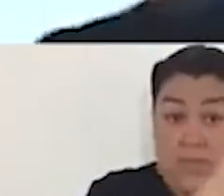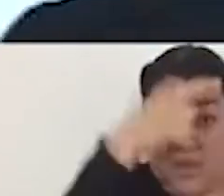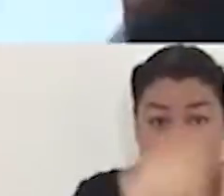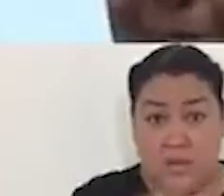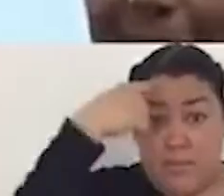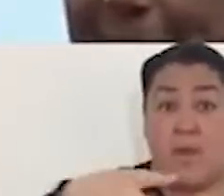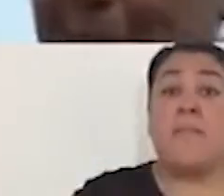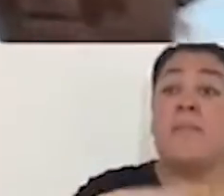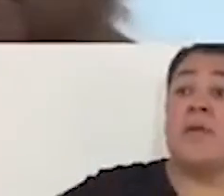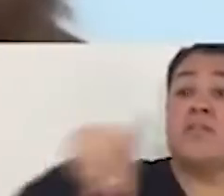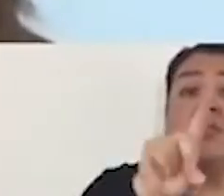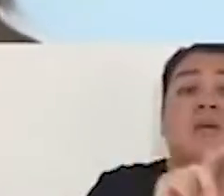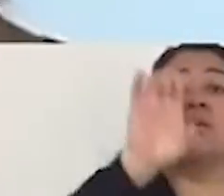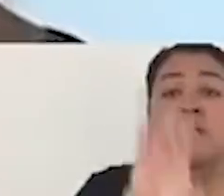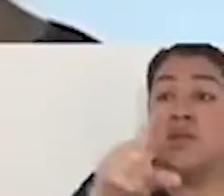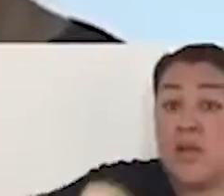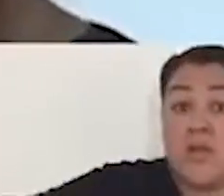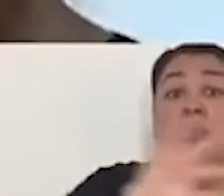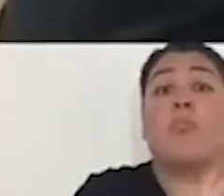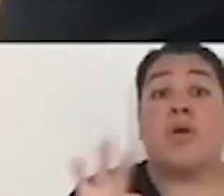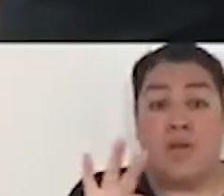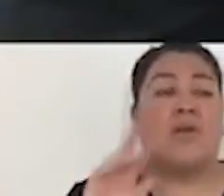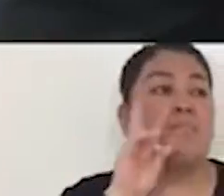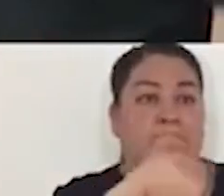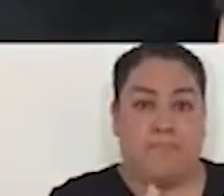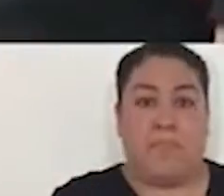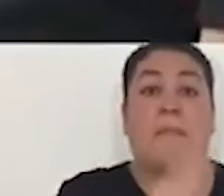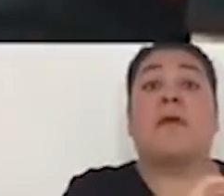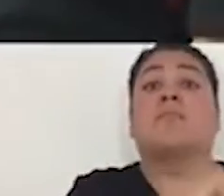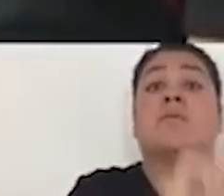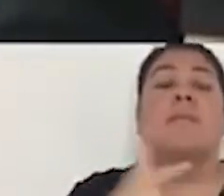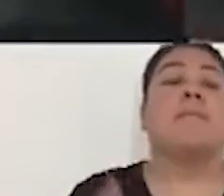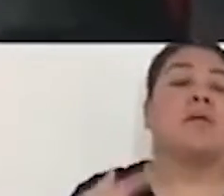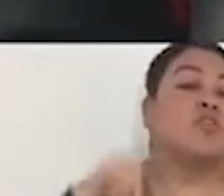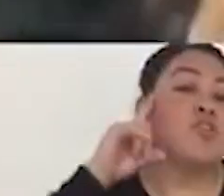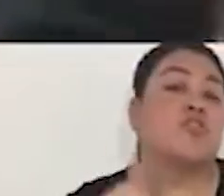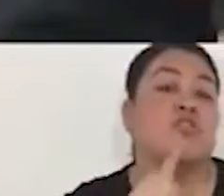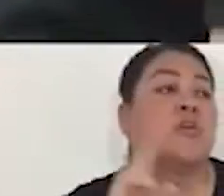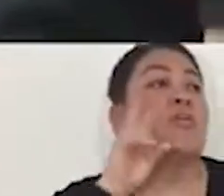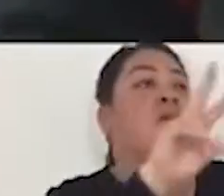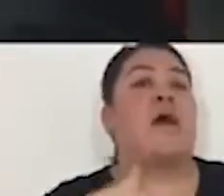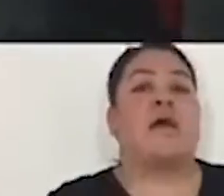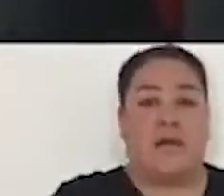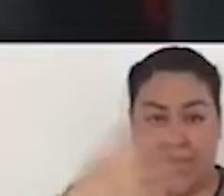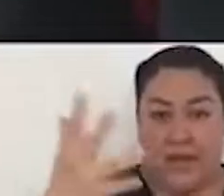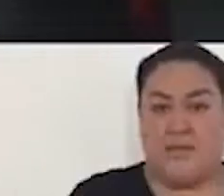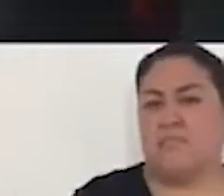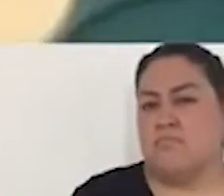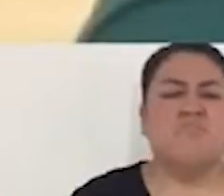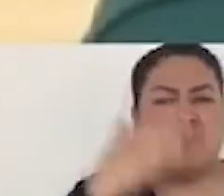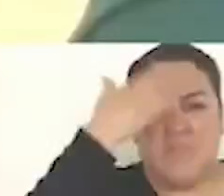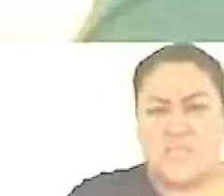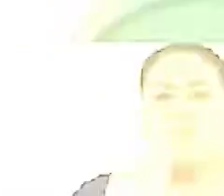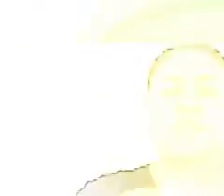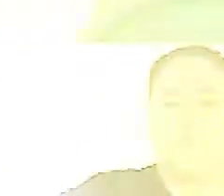personajes con este tipo de problemas y además la sociedad ya se comienza a dar cuenta cuando hay errores en la comunicación mediante señas en anuncios del